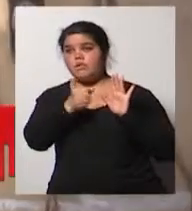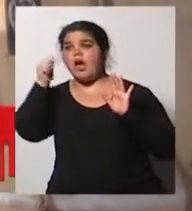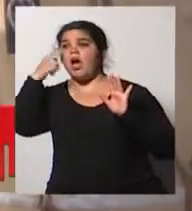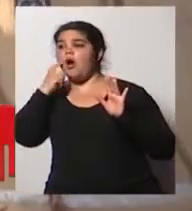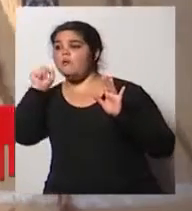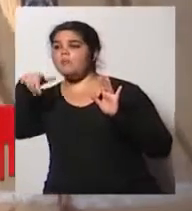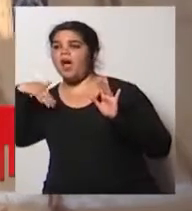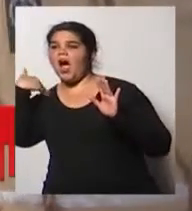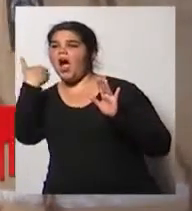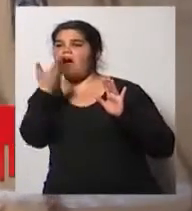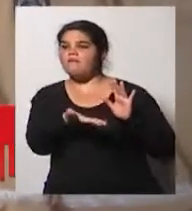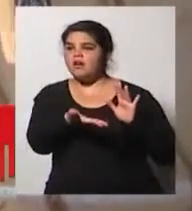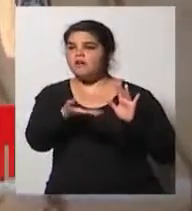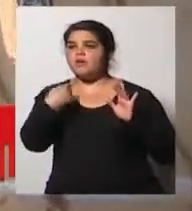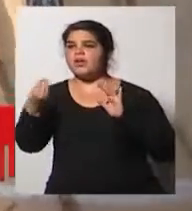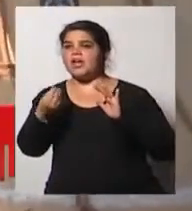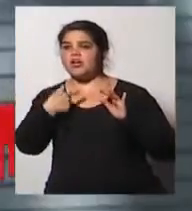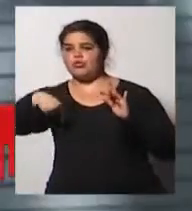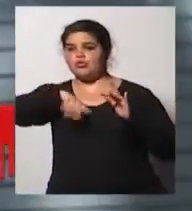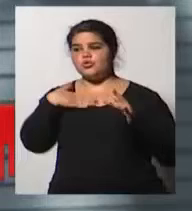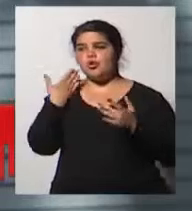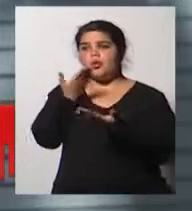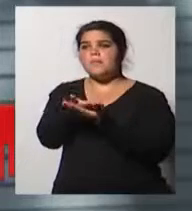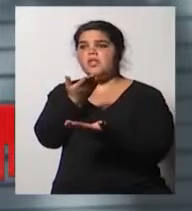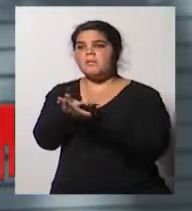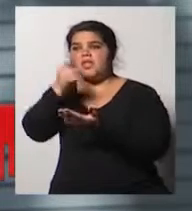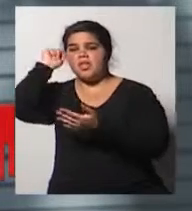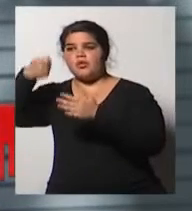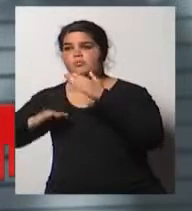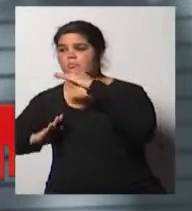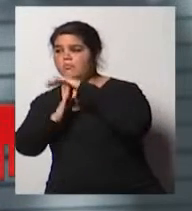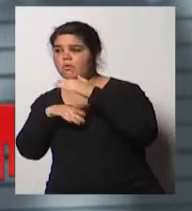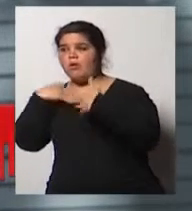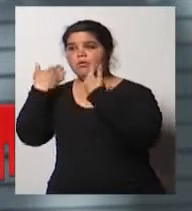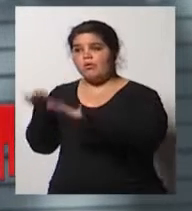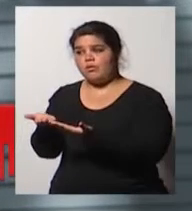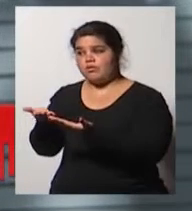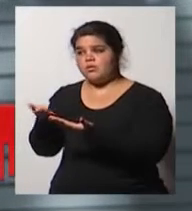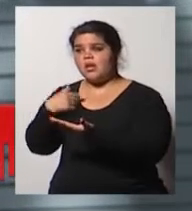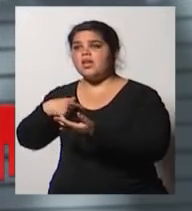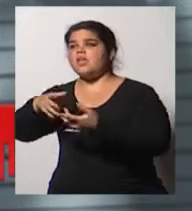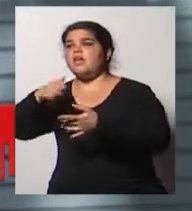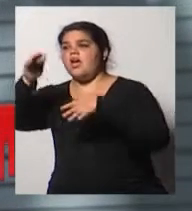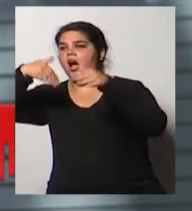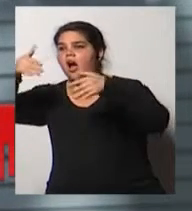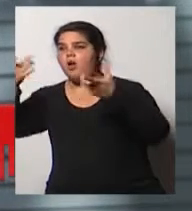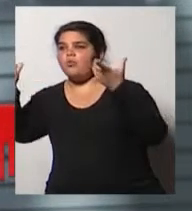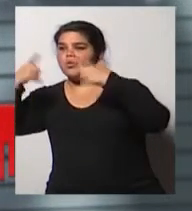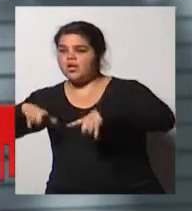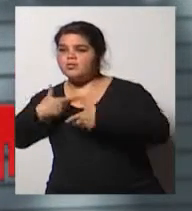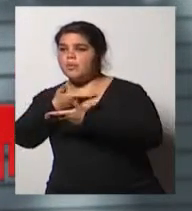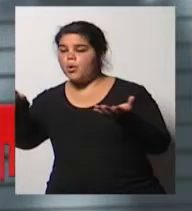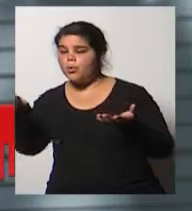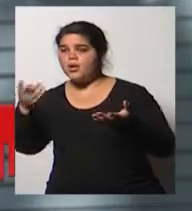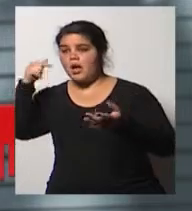apoyando de alguna forma los pedidos que nosotros tuvimos hacia la Suprema Corte de que se llamara una audiencia pública. Él